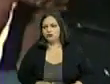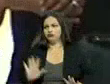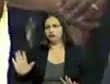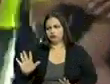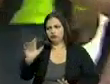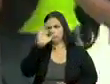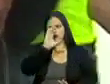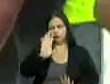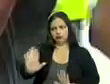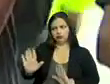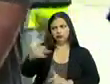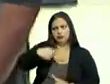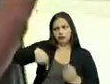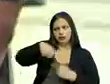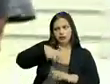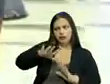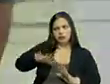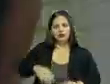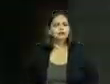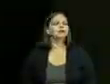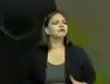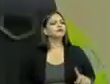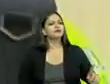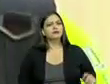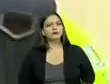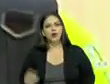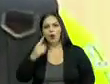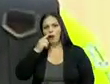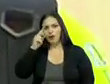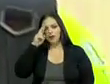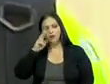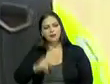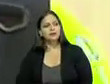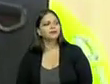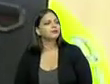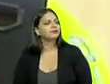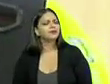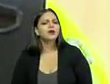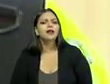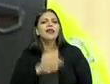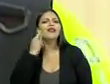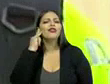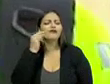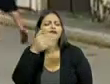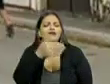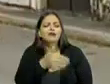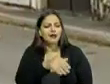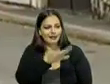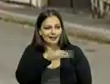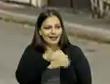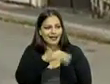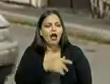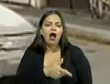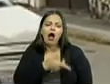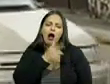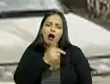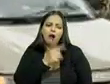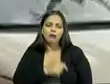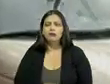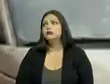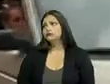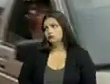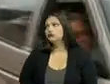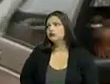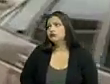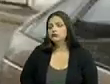ese momento no le toma atención. Baja el señor y le comenta la situación realizada por este señor. La versión del playo la corroboramos en